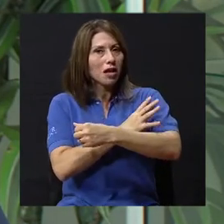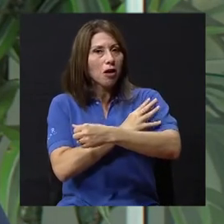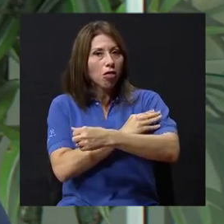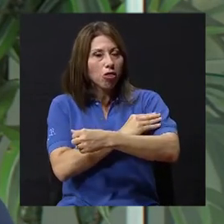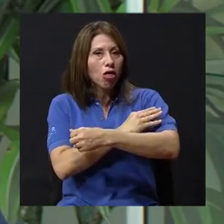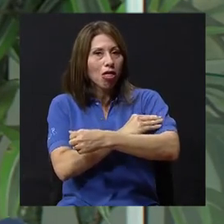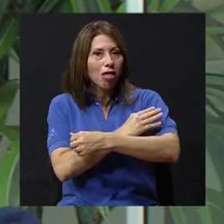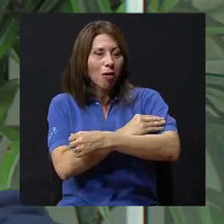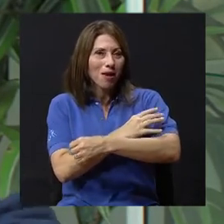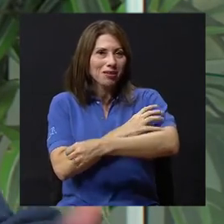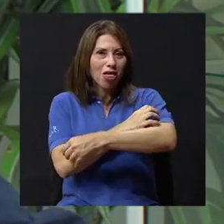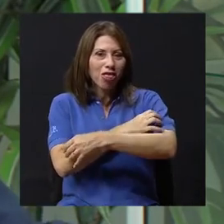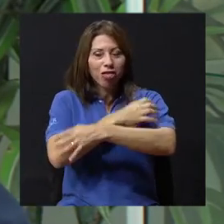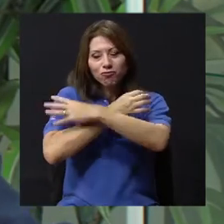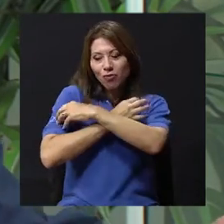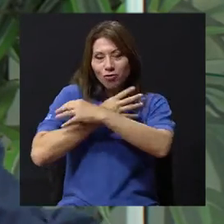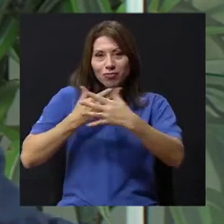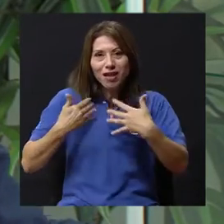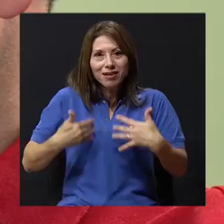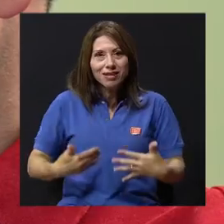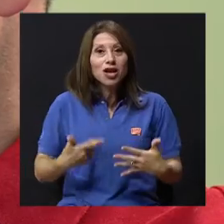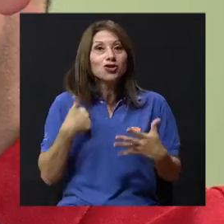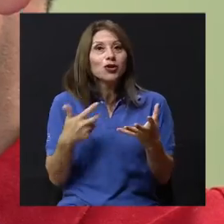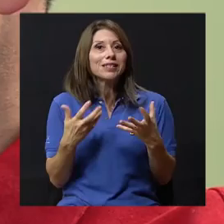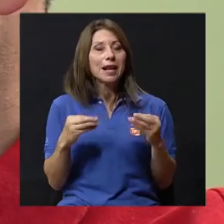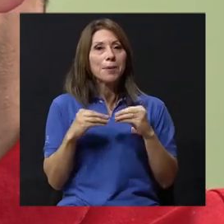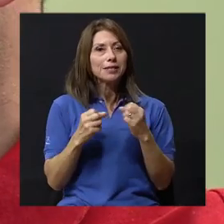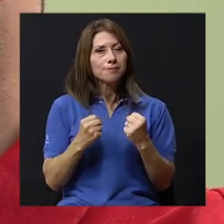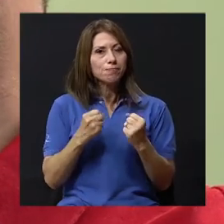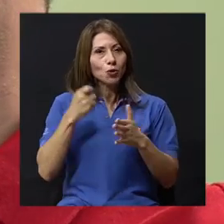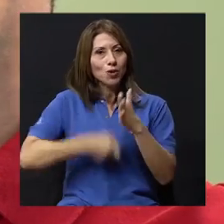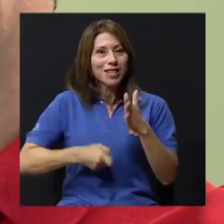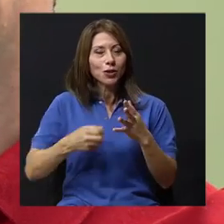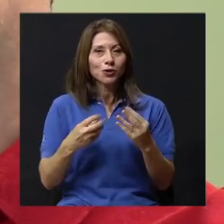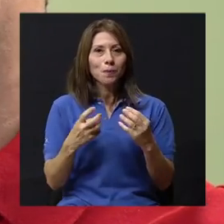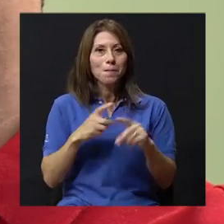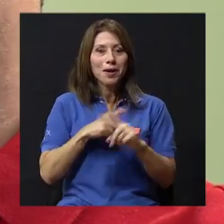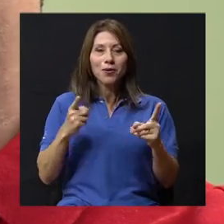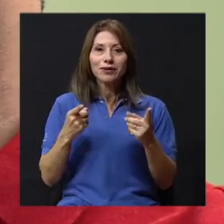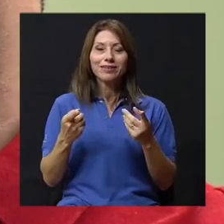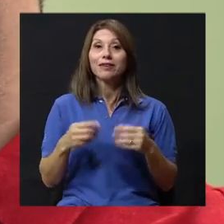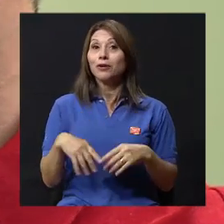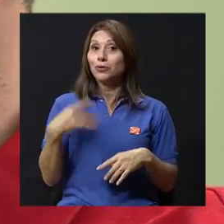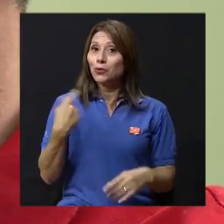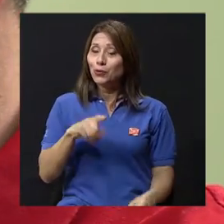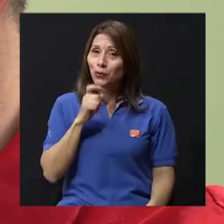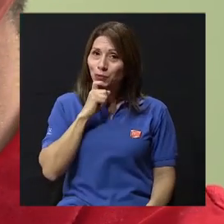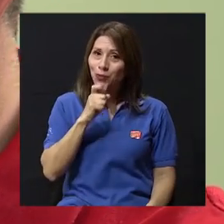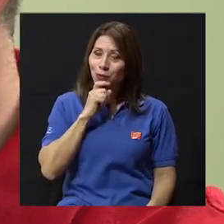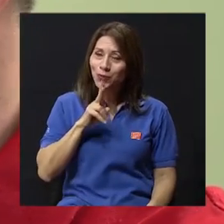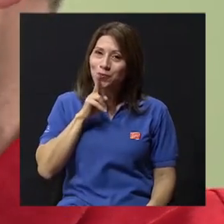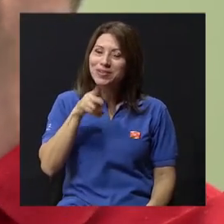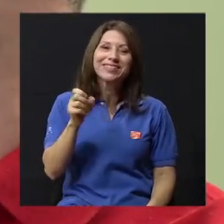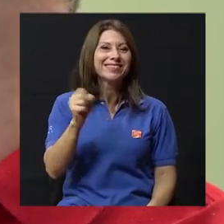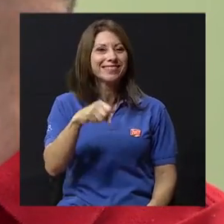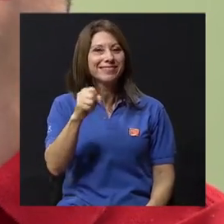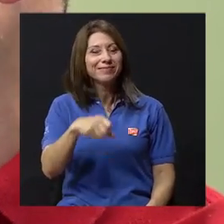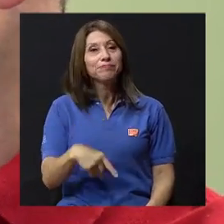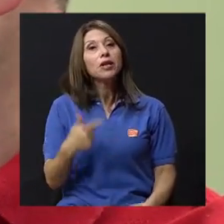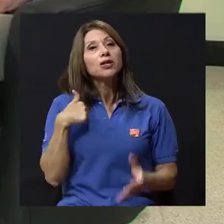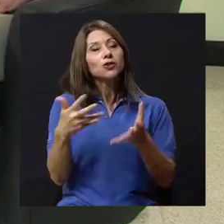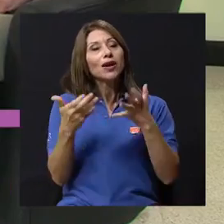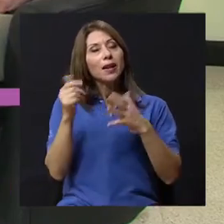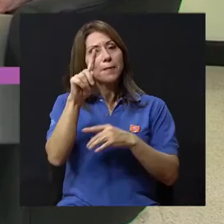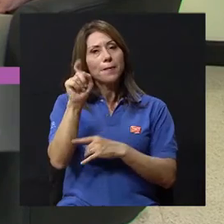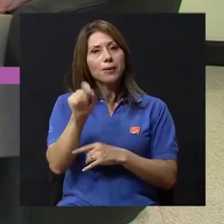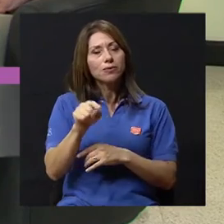otras palabras, se me hacen más aguadas ciertas partes del cuerpo que yo quisiera tener bien duritas, ¿verdad? ¿Y cómo cuesta, pues? ¿Verdad? ¿Y cómo cuesta? Eso era